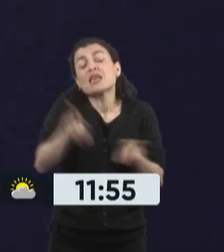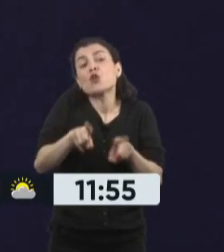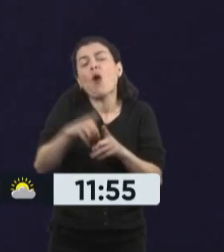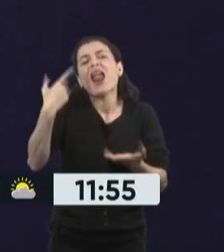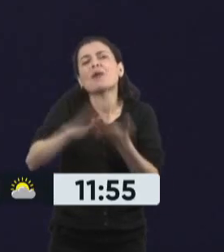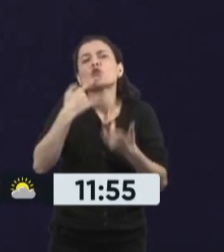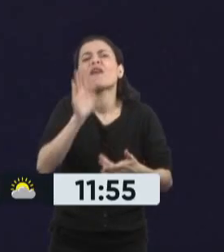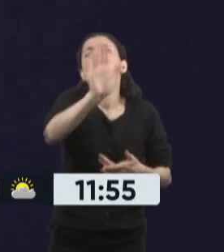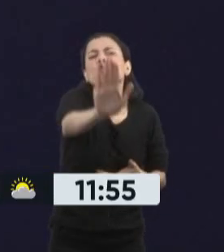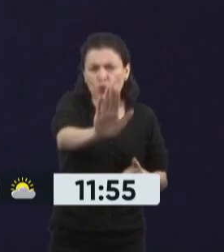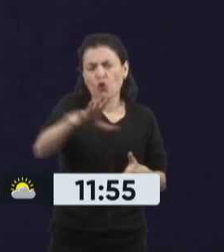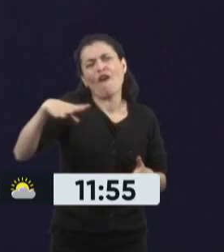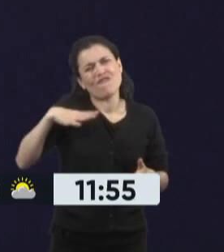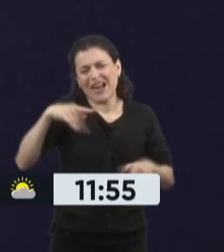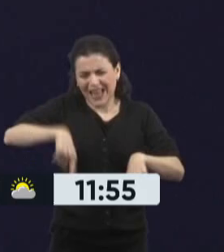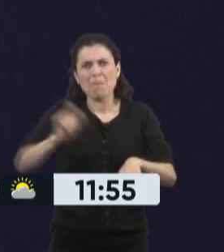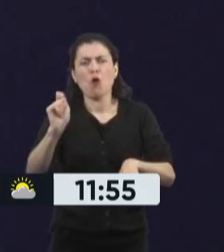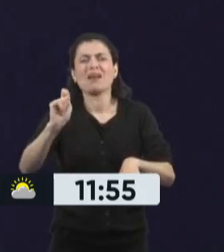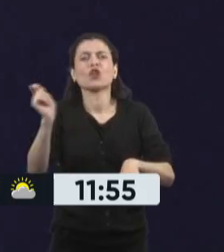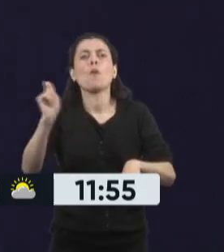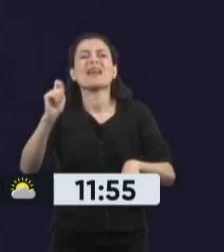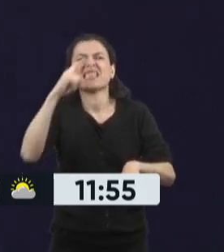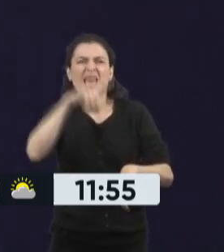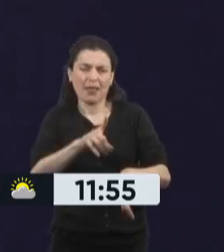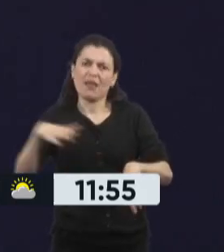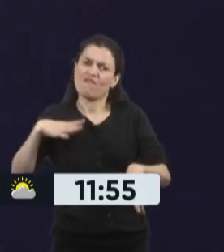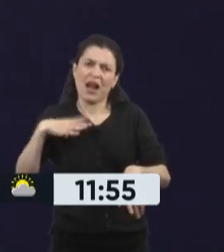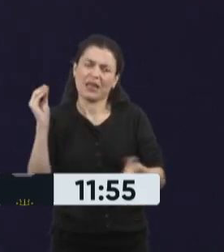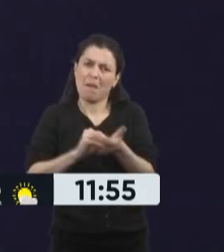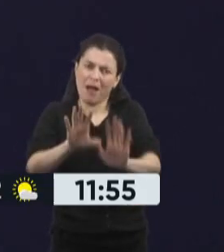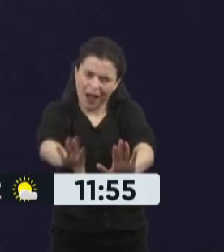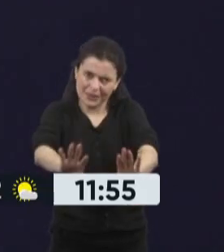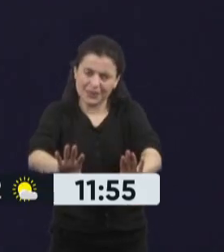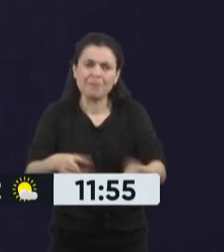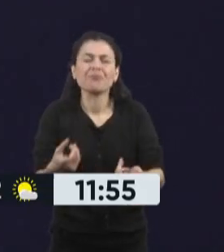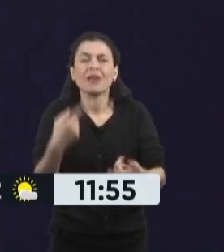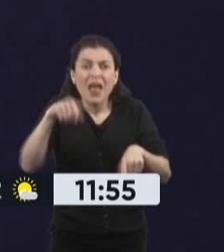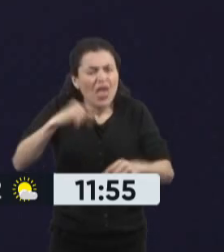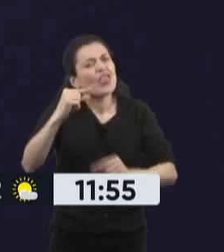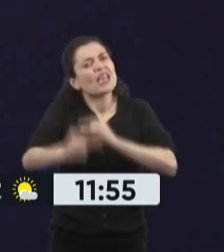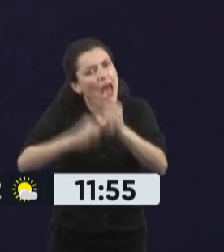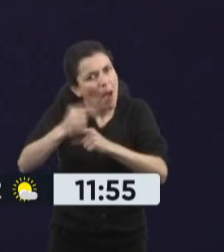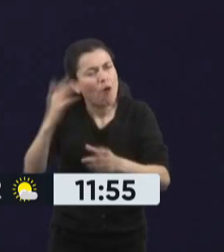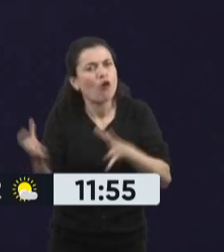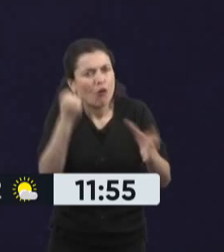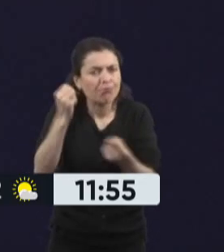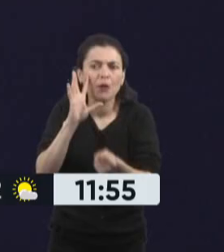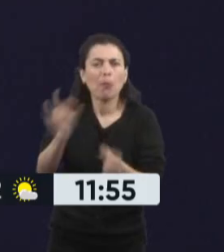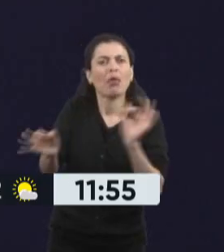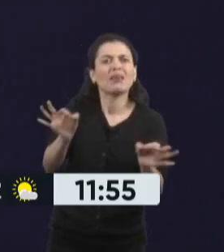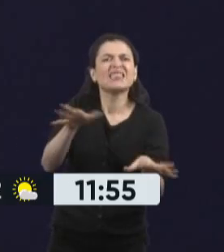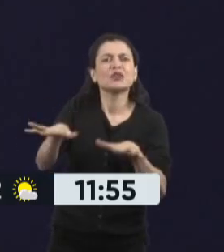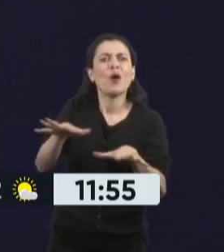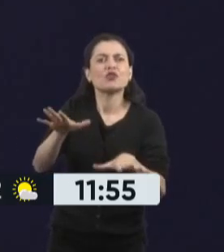claro que falta la mitad del año todavía por delante, y que ya empezamos a ver algunos síntomas de